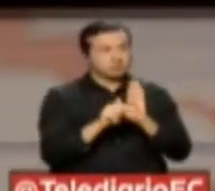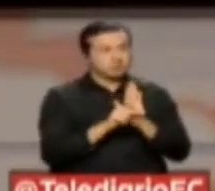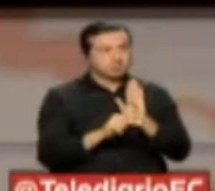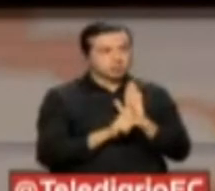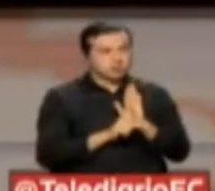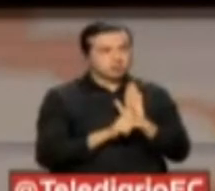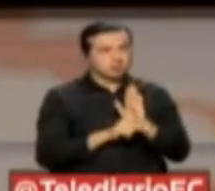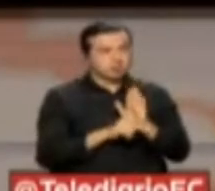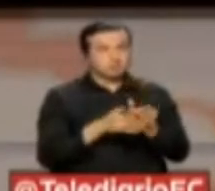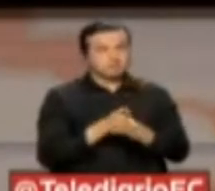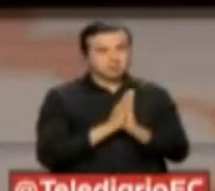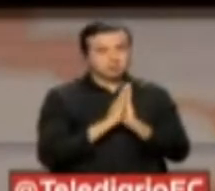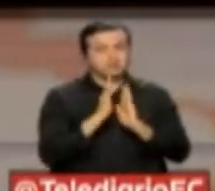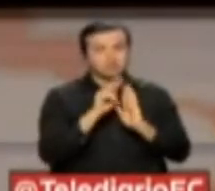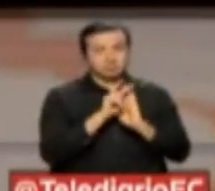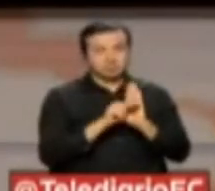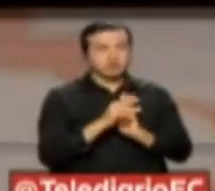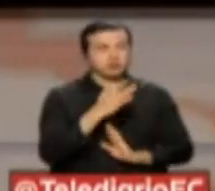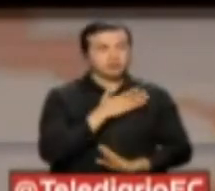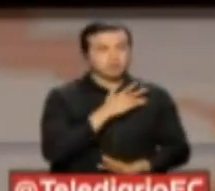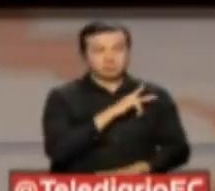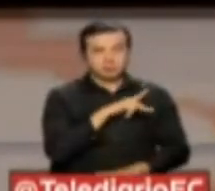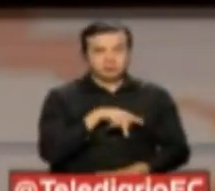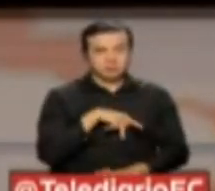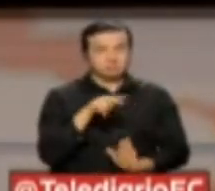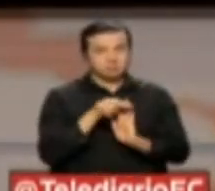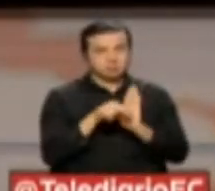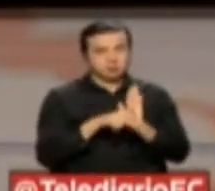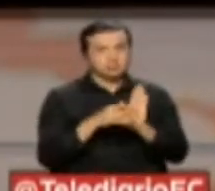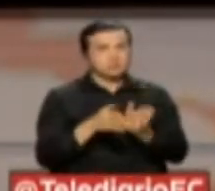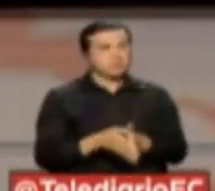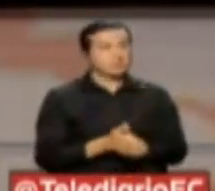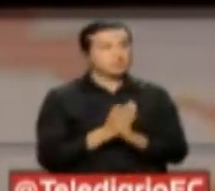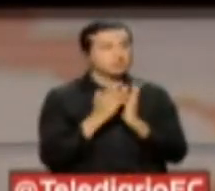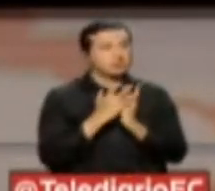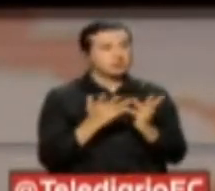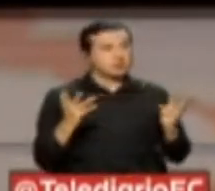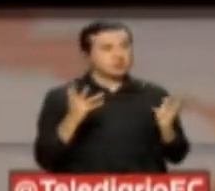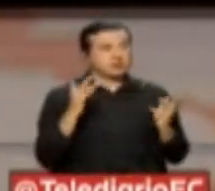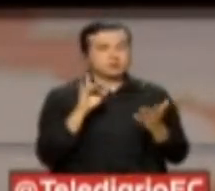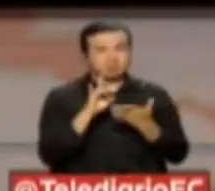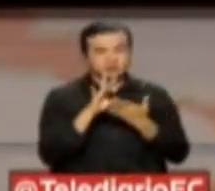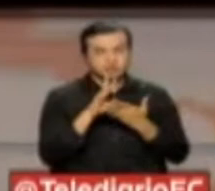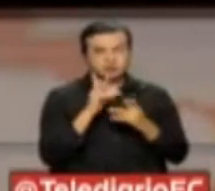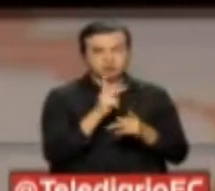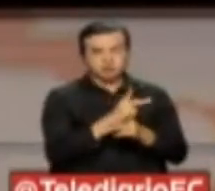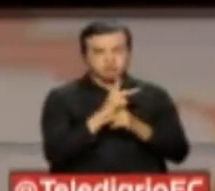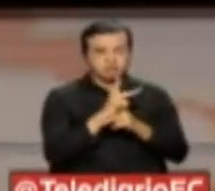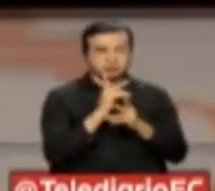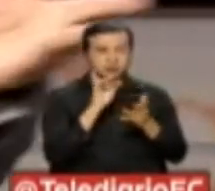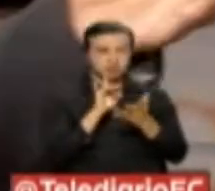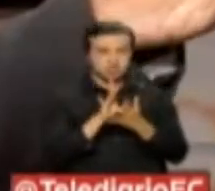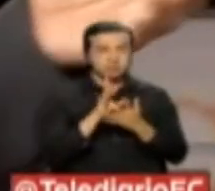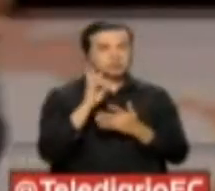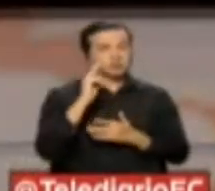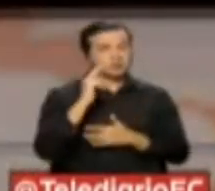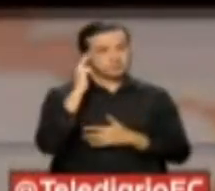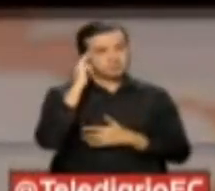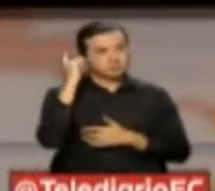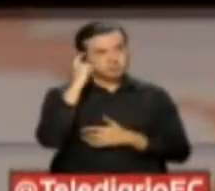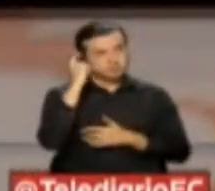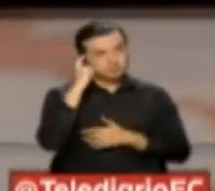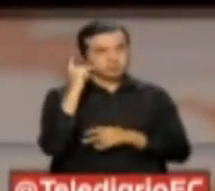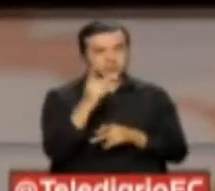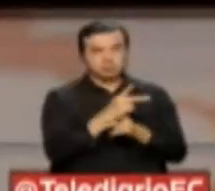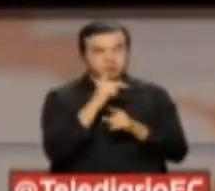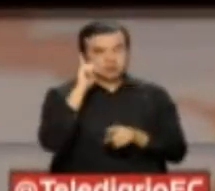cosas que pediremos particularmente yo lo haré es eliminar este consejo y si es que lógicamente es